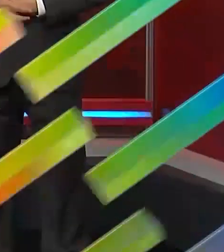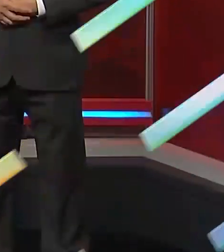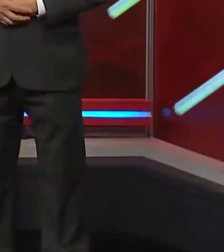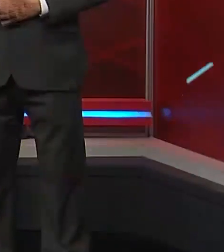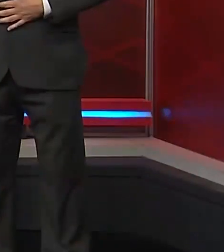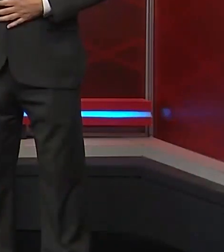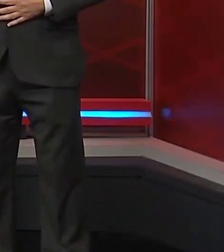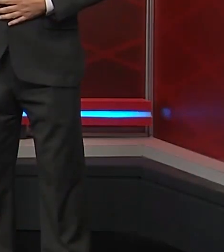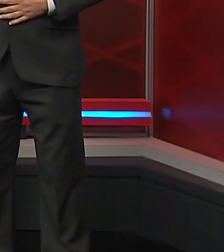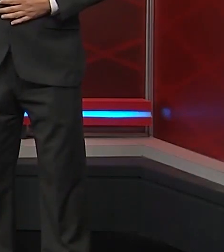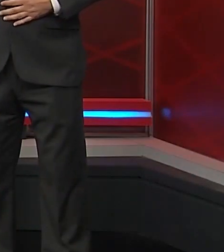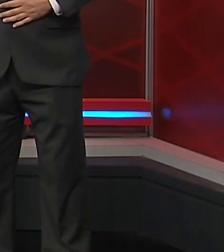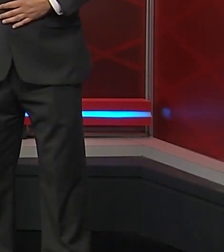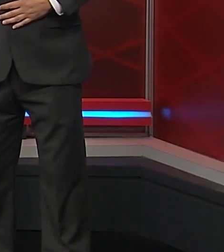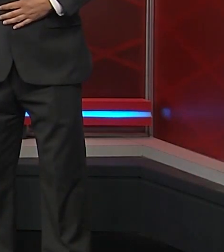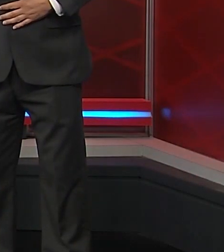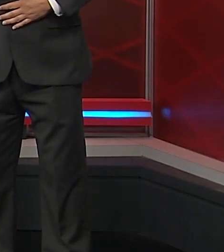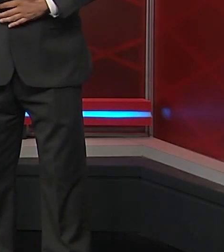originarios